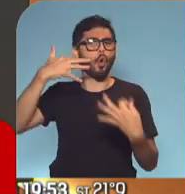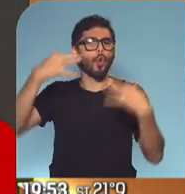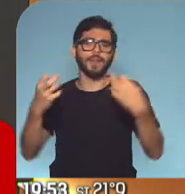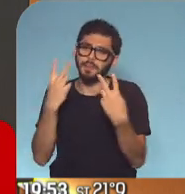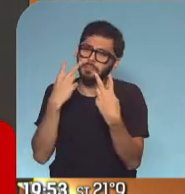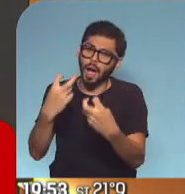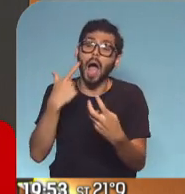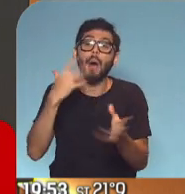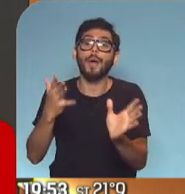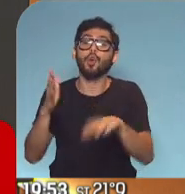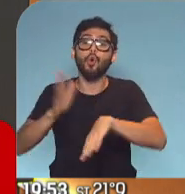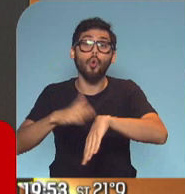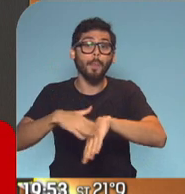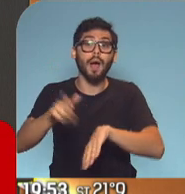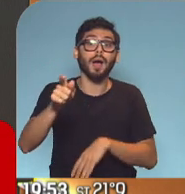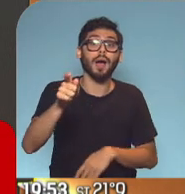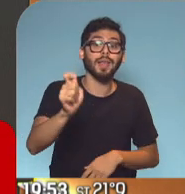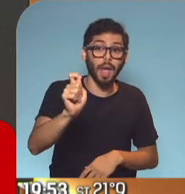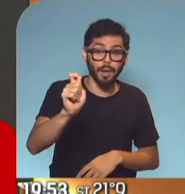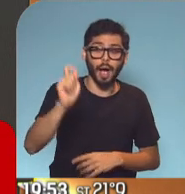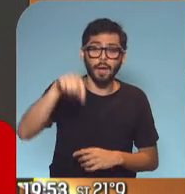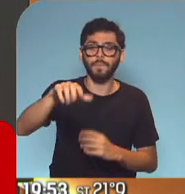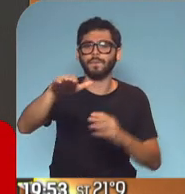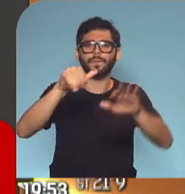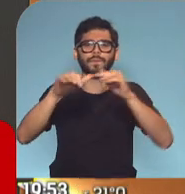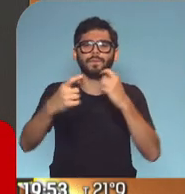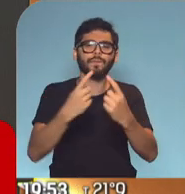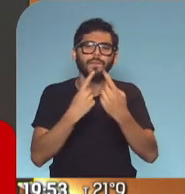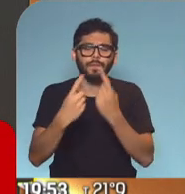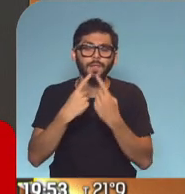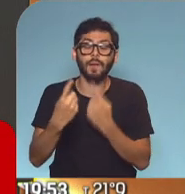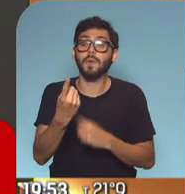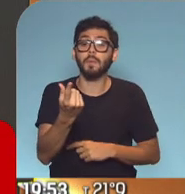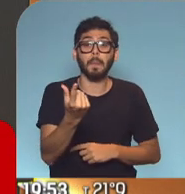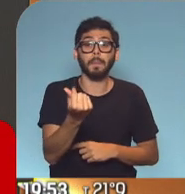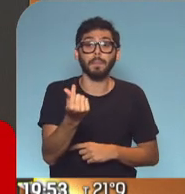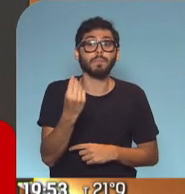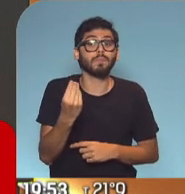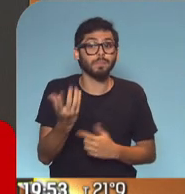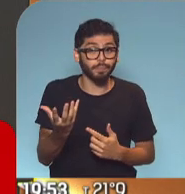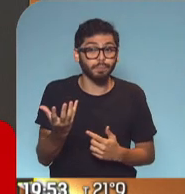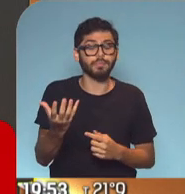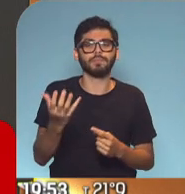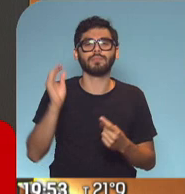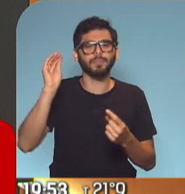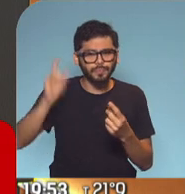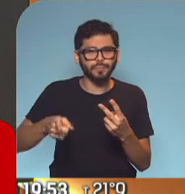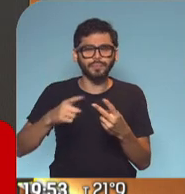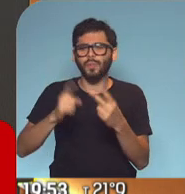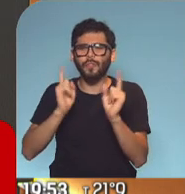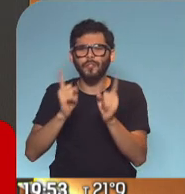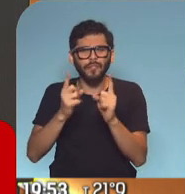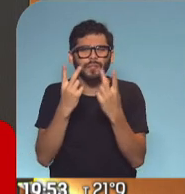justamente responsabilidades e indagar en el circuito de ese dinero. Mientras tanto, sigue la